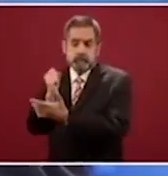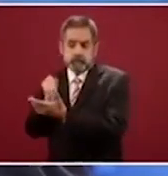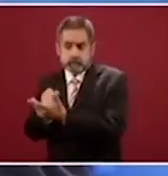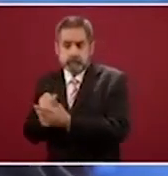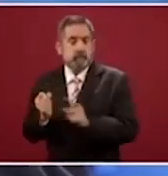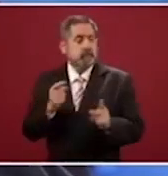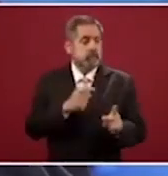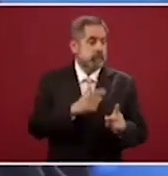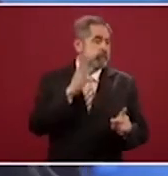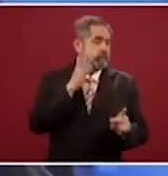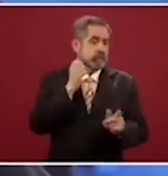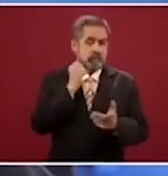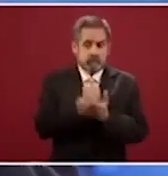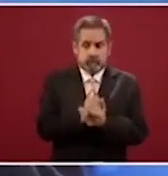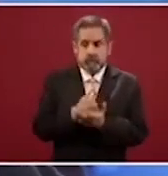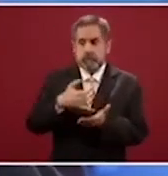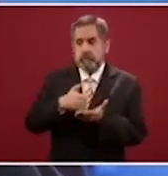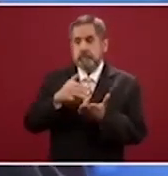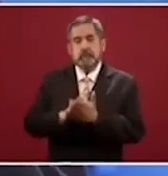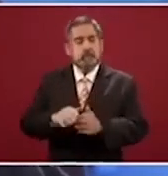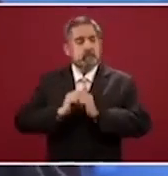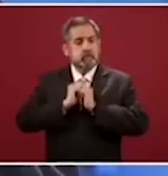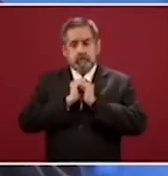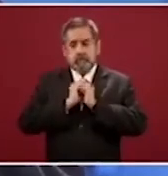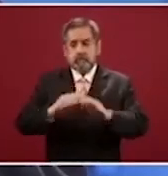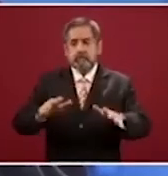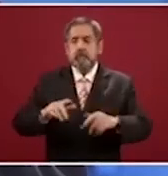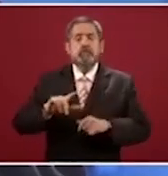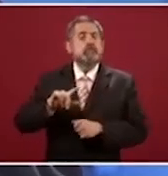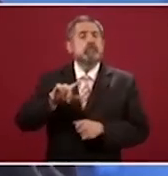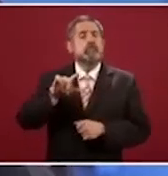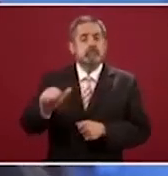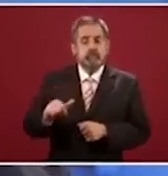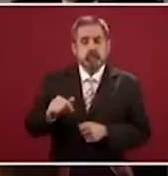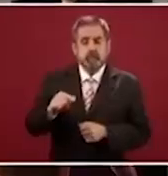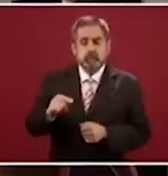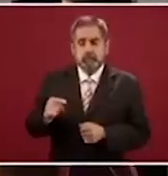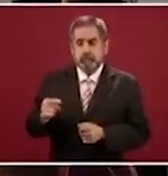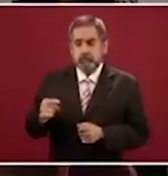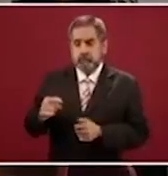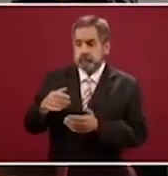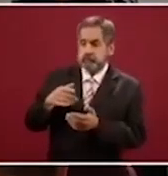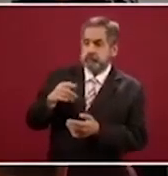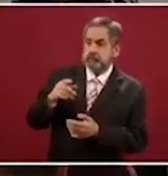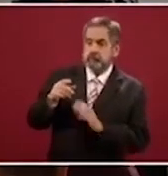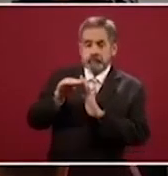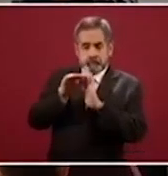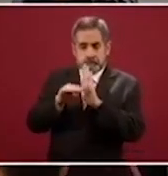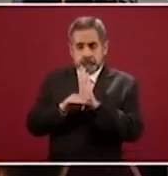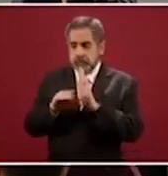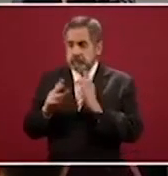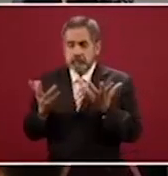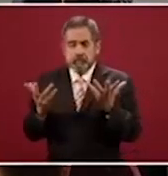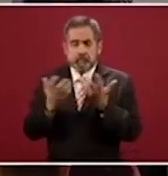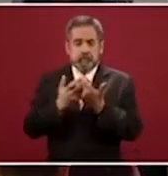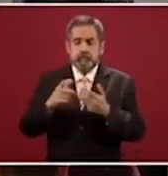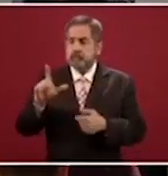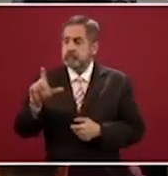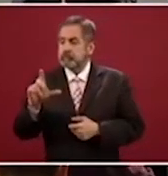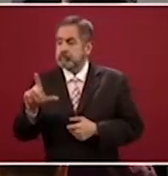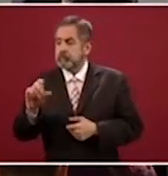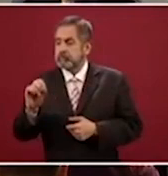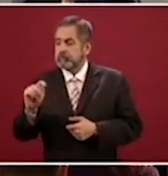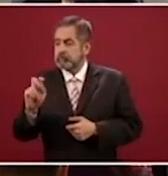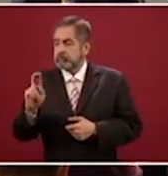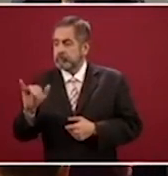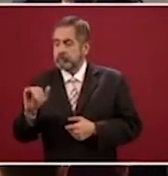de Senadores, se publica el 14 de enero, posteriormente nos publican las bases para la fusión de la Lotería Nacional y pronósticos